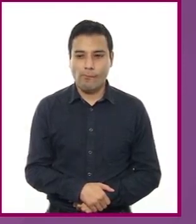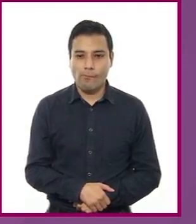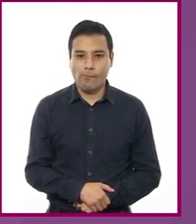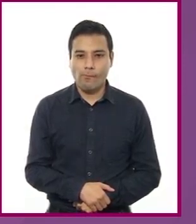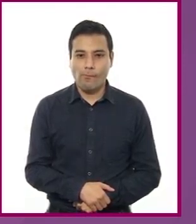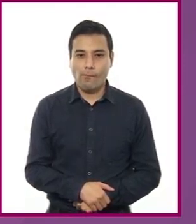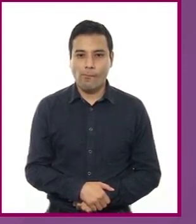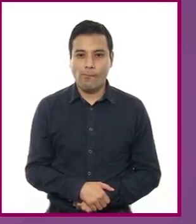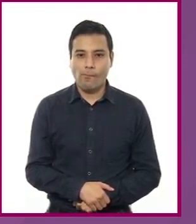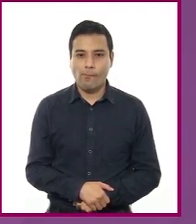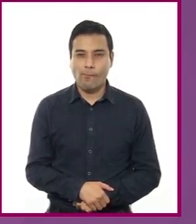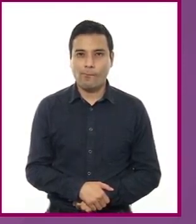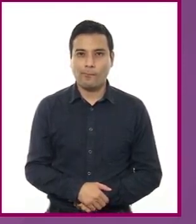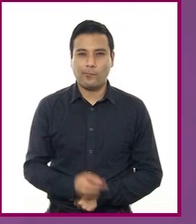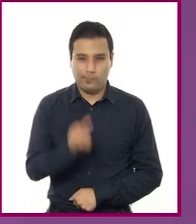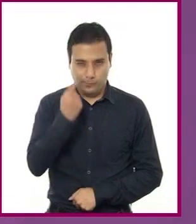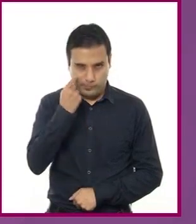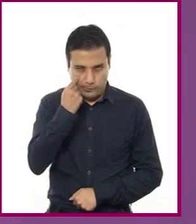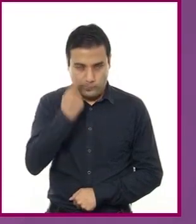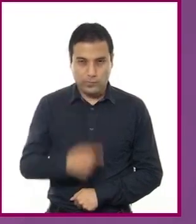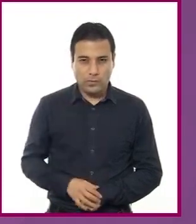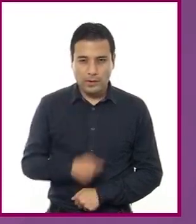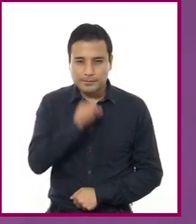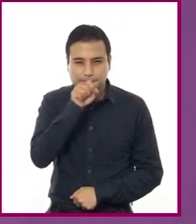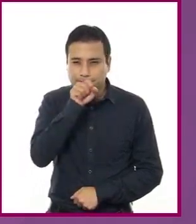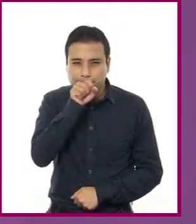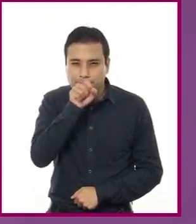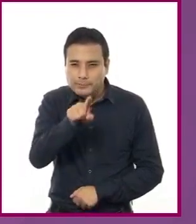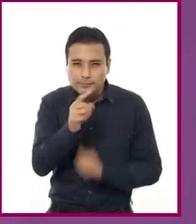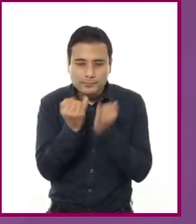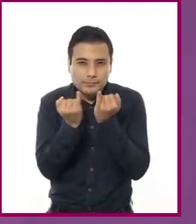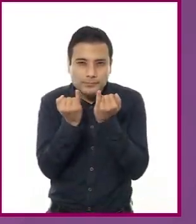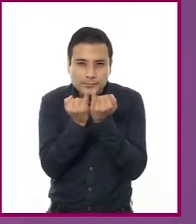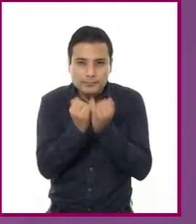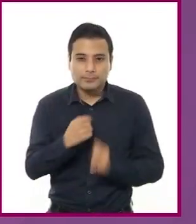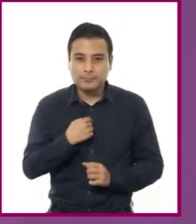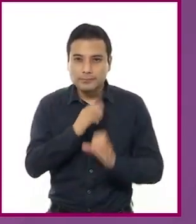Ahora veamos este mismo efecto construyendo un periscopio.